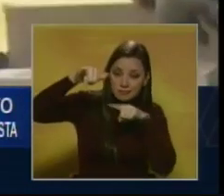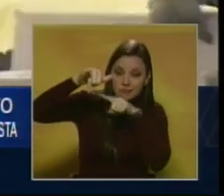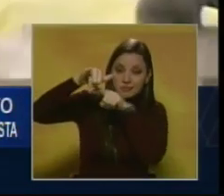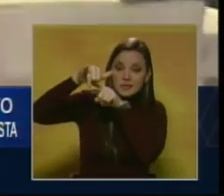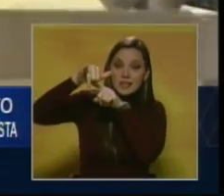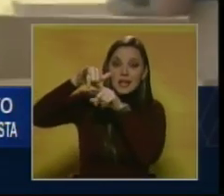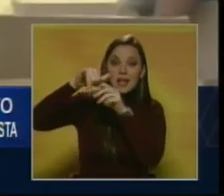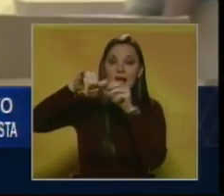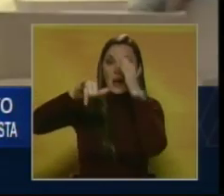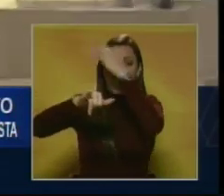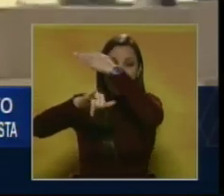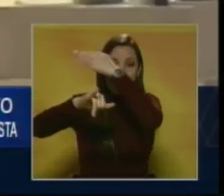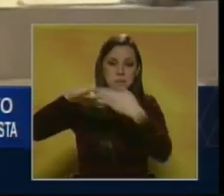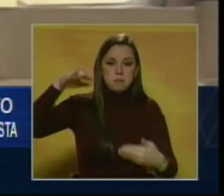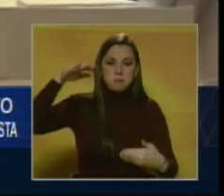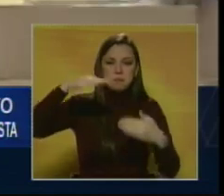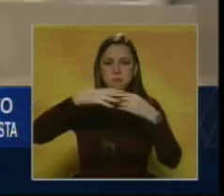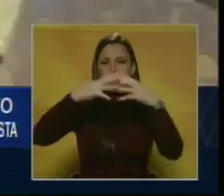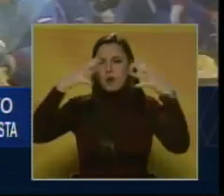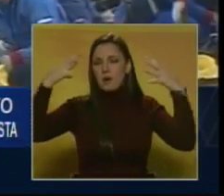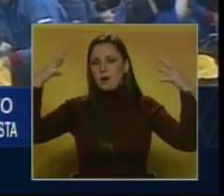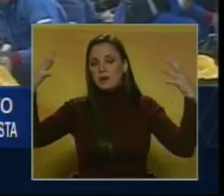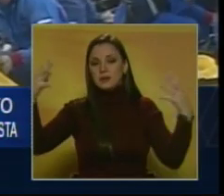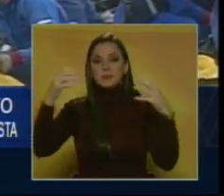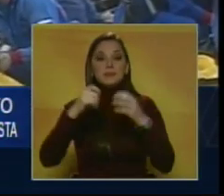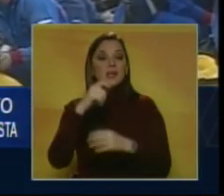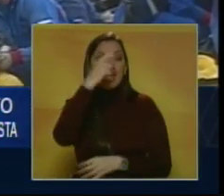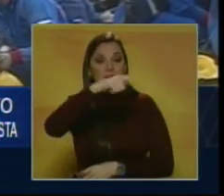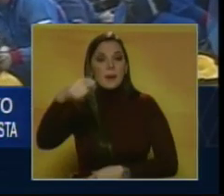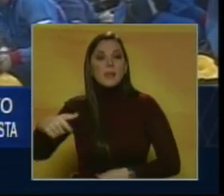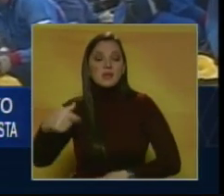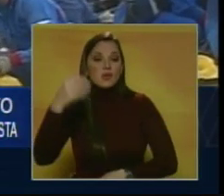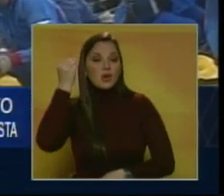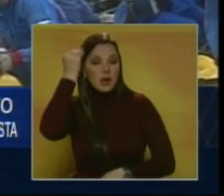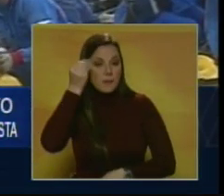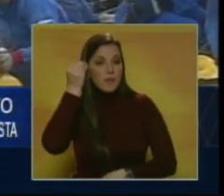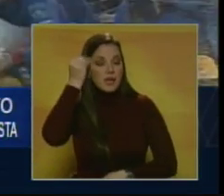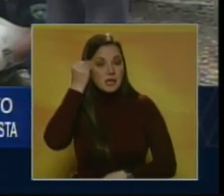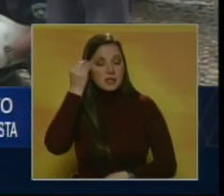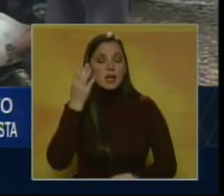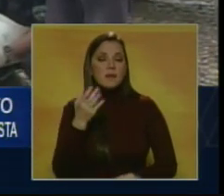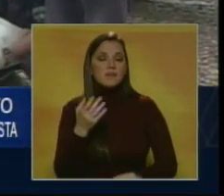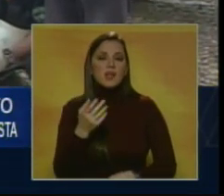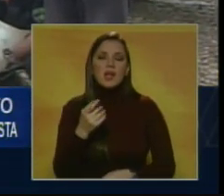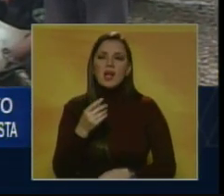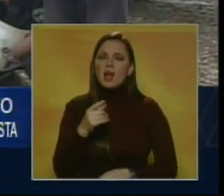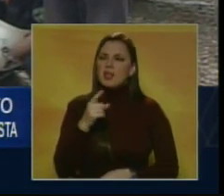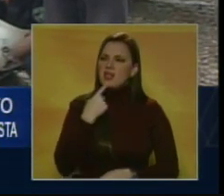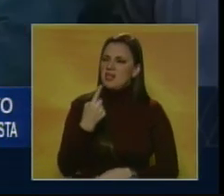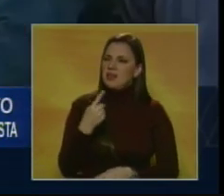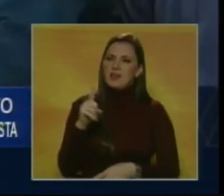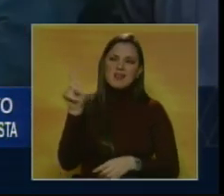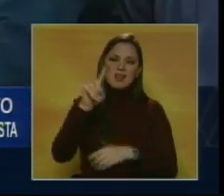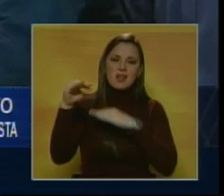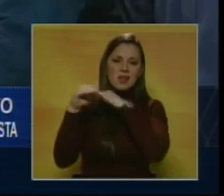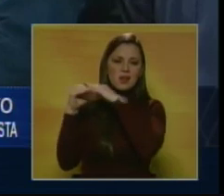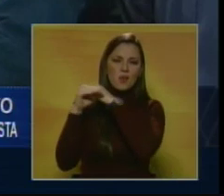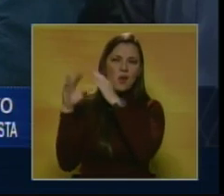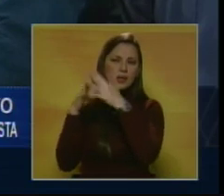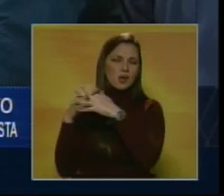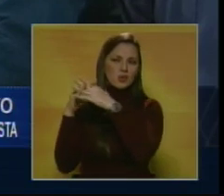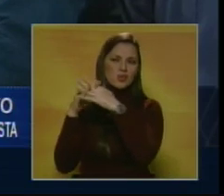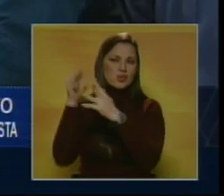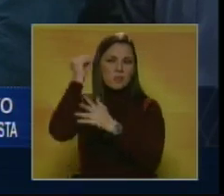en el aire. Los investigadores de ambos países manifestaron que, a pesar de que no comparten la teoría de Estados Unidos y el Reino Unido,